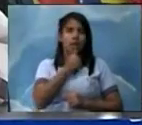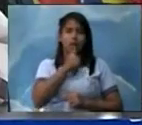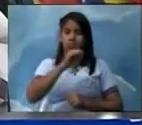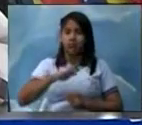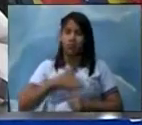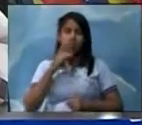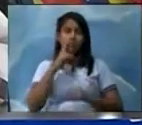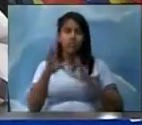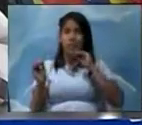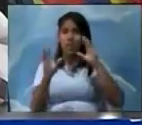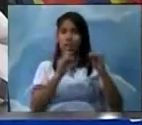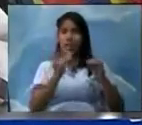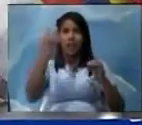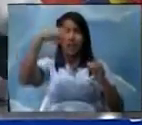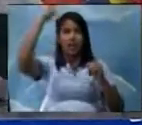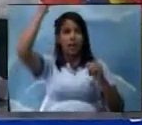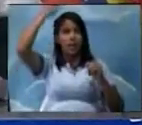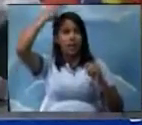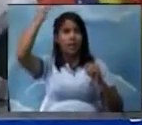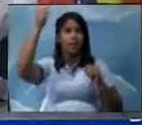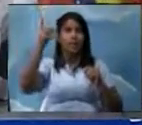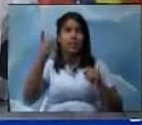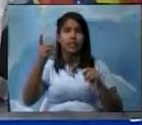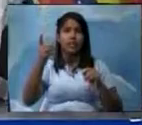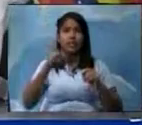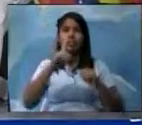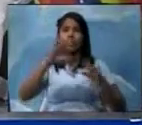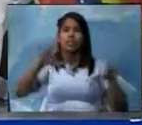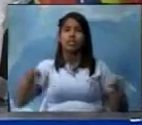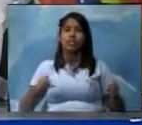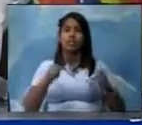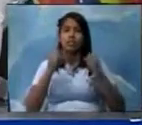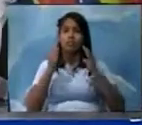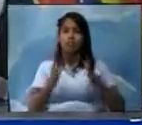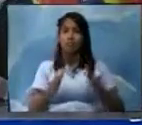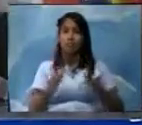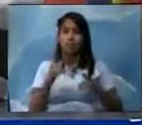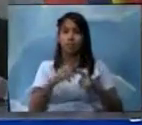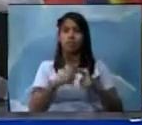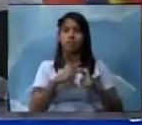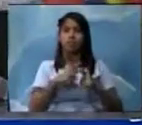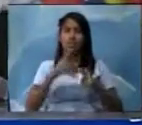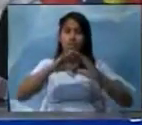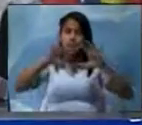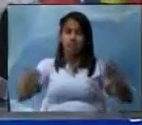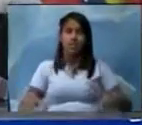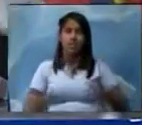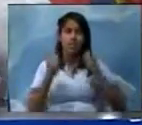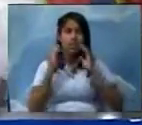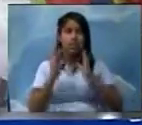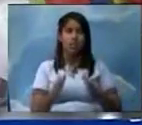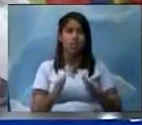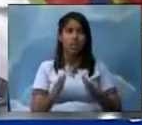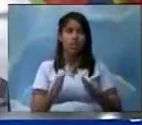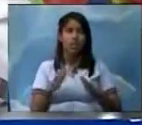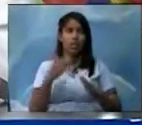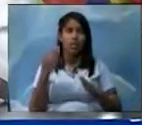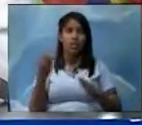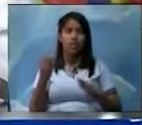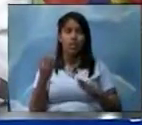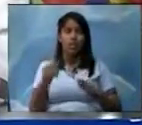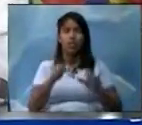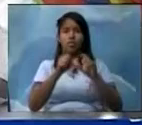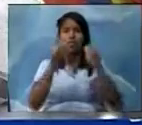pueda declarar al rey salvo Oiga salvo